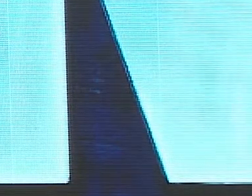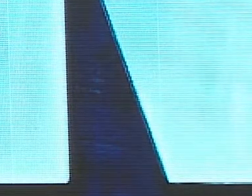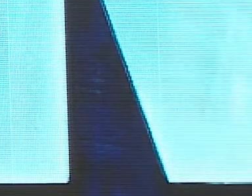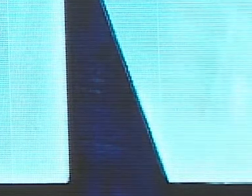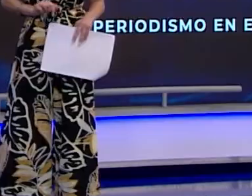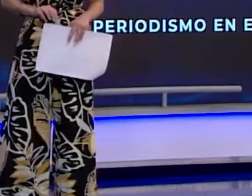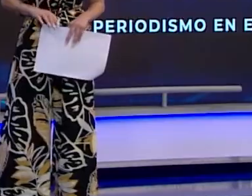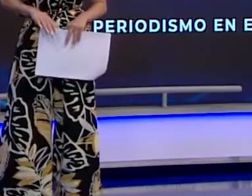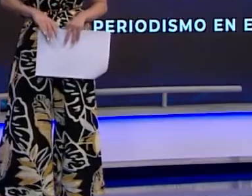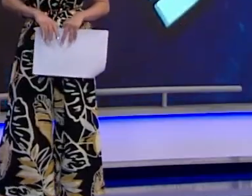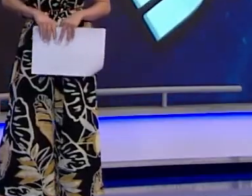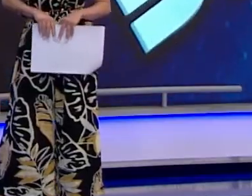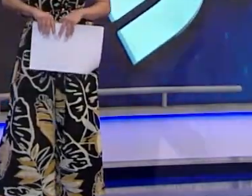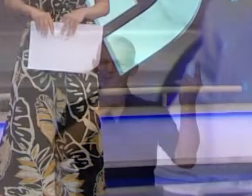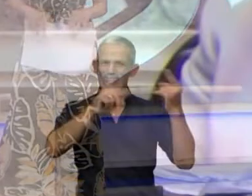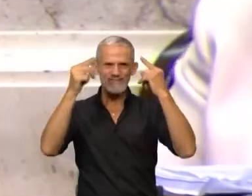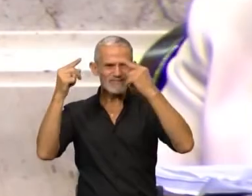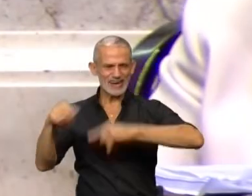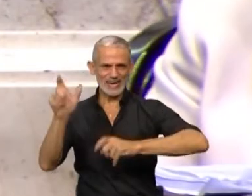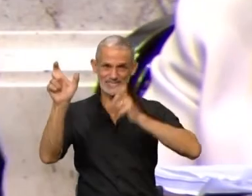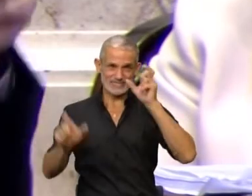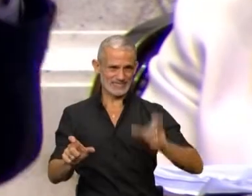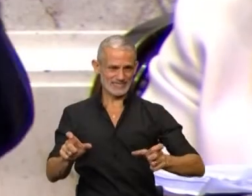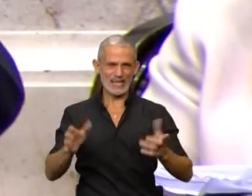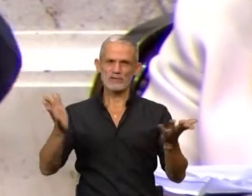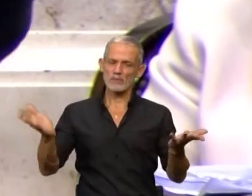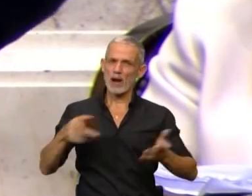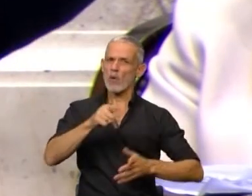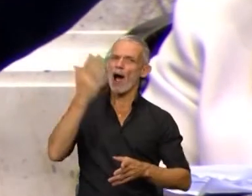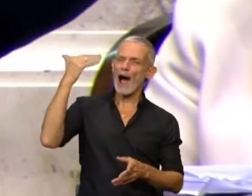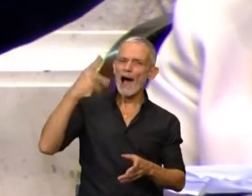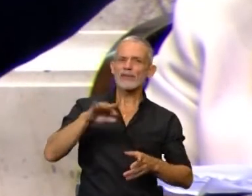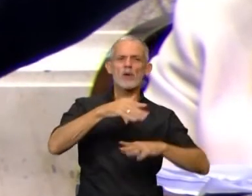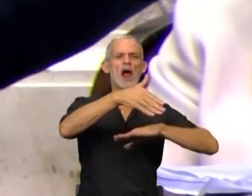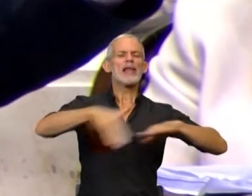sesión. Y veamos las diferencias. Donde había